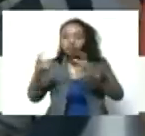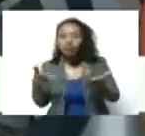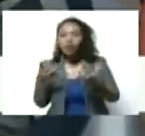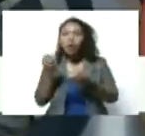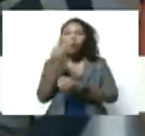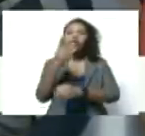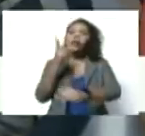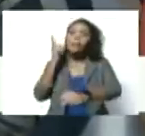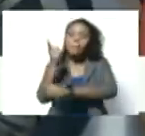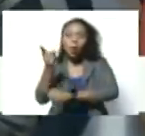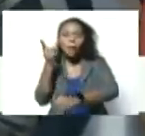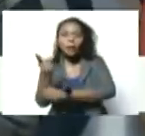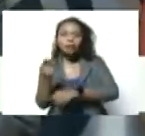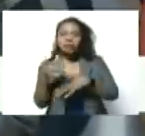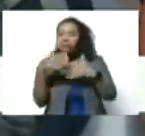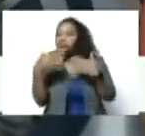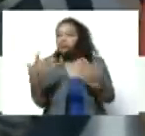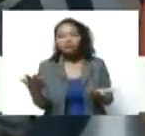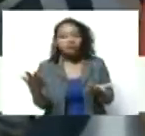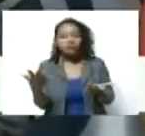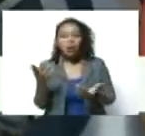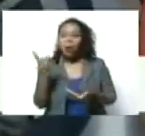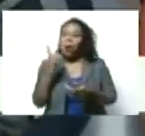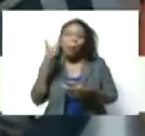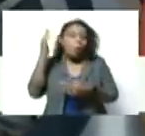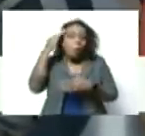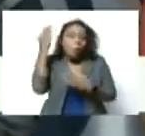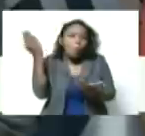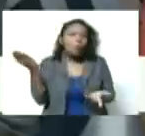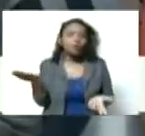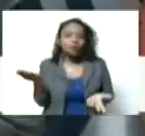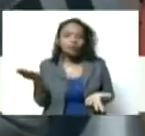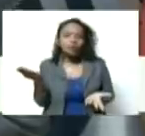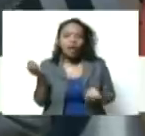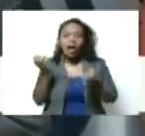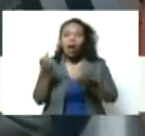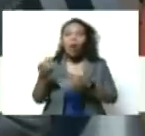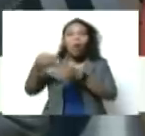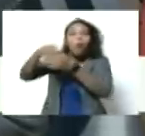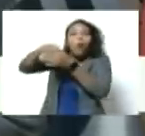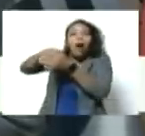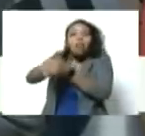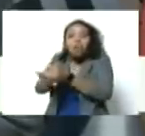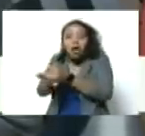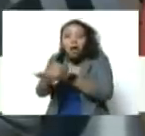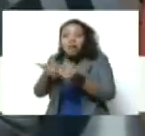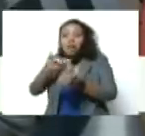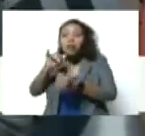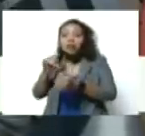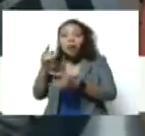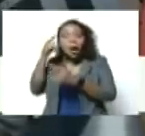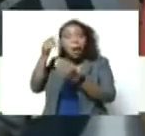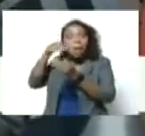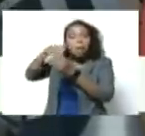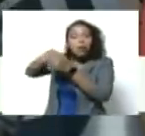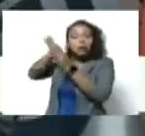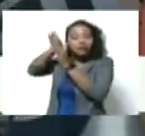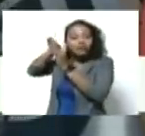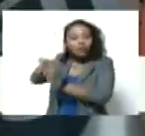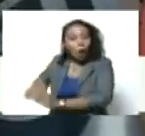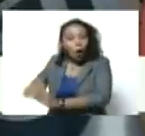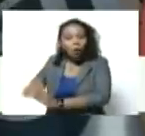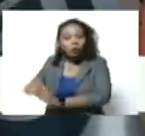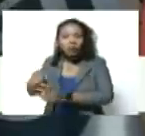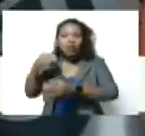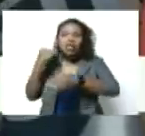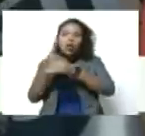acusados, cuántos imputados? Se desconoce. Queda en el baúl de los recuerdos, sepultado como